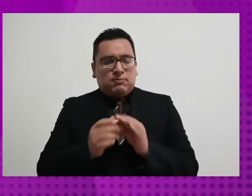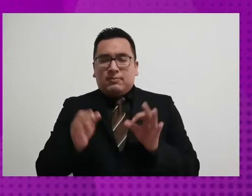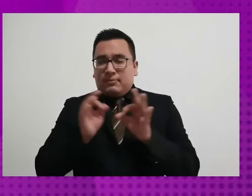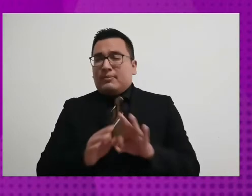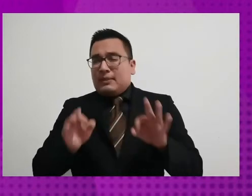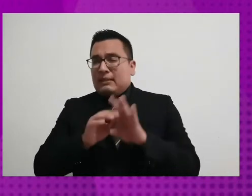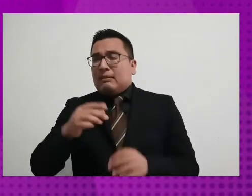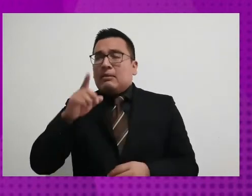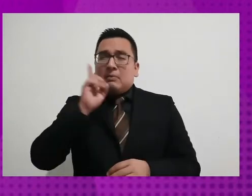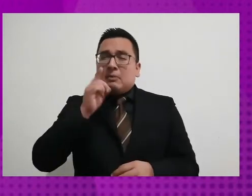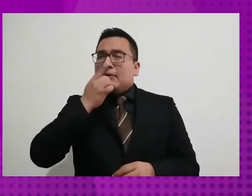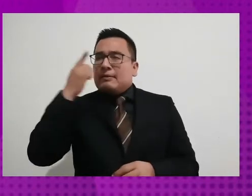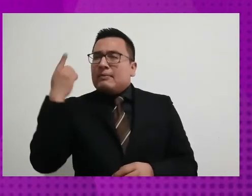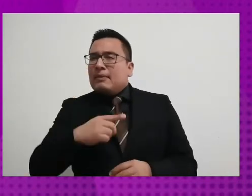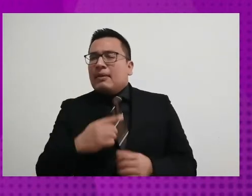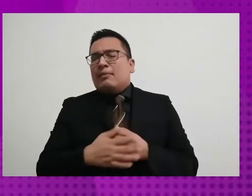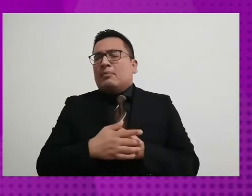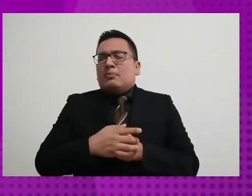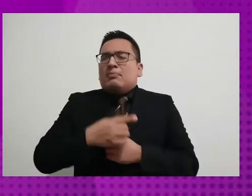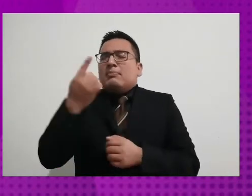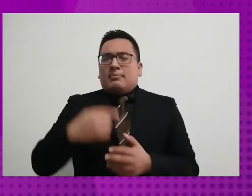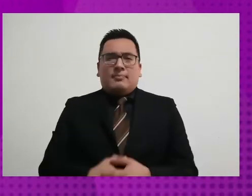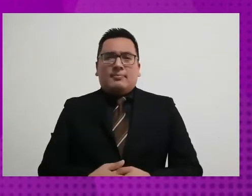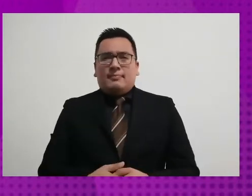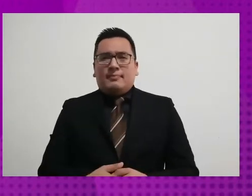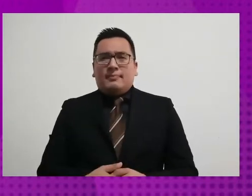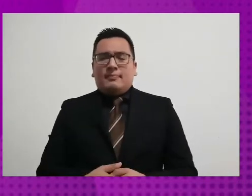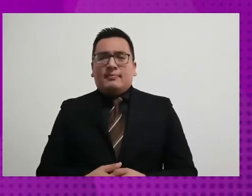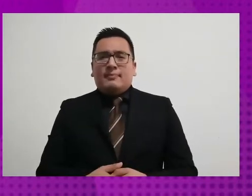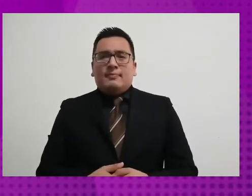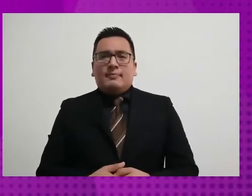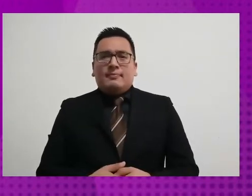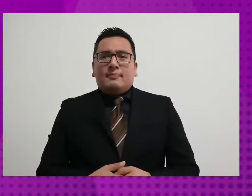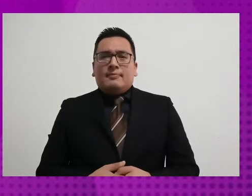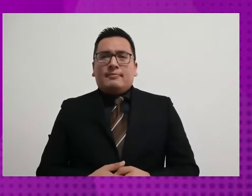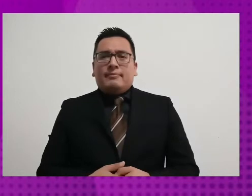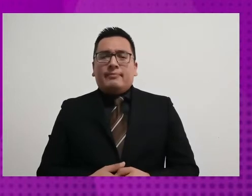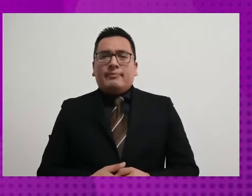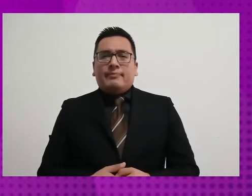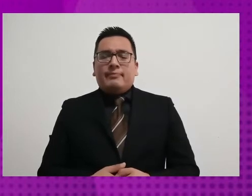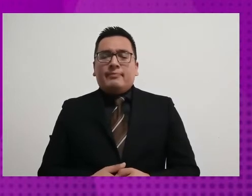cuál es la importancia de que las mujeres denuncien este tipo de problemáticas.